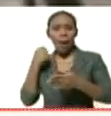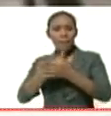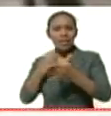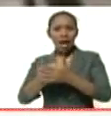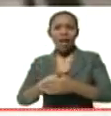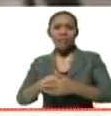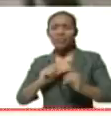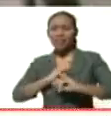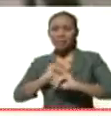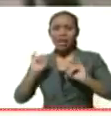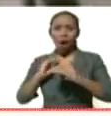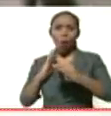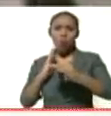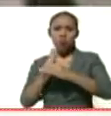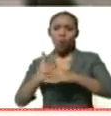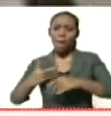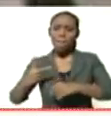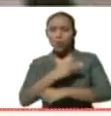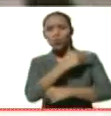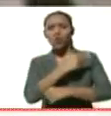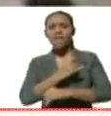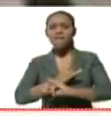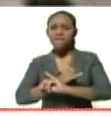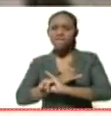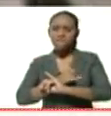de cortar definitivamente